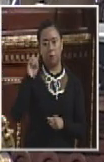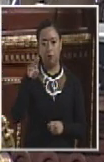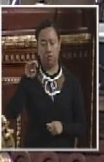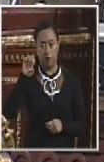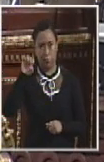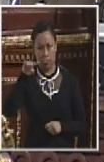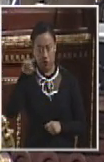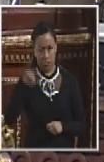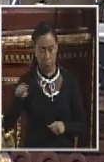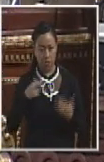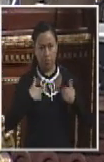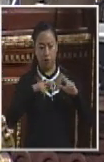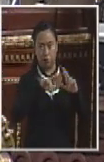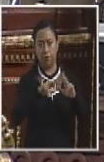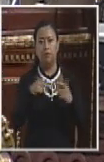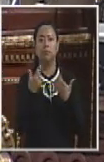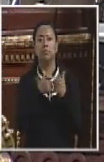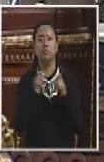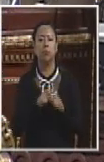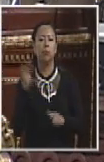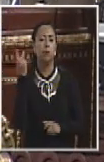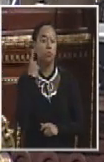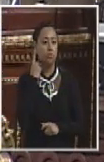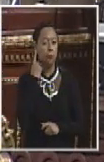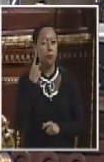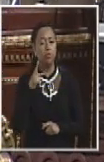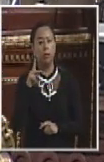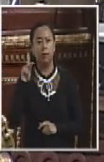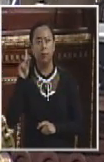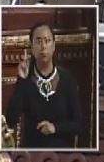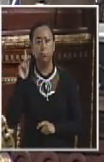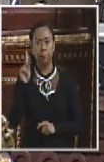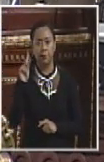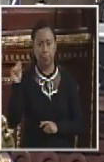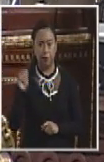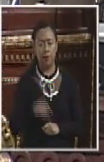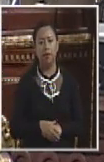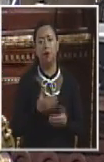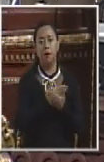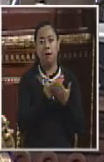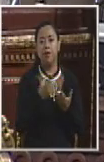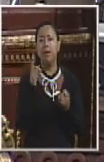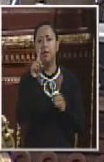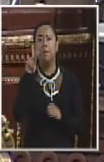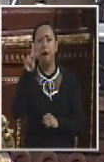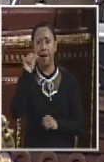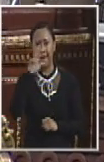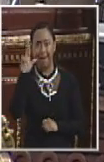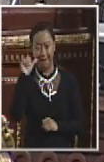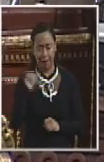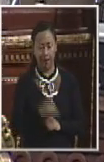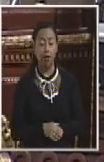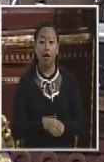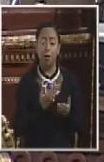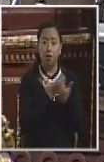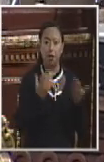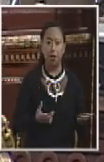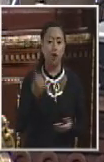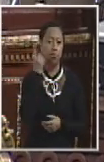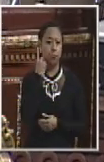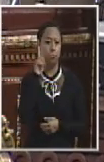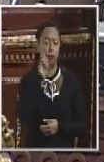Parlamentario del Partido del Trabajo, y la diputada Evelyn Parra Álvarez. Se concede el uso de la tribuna a la diputada Leticia Esther Varela Martínez, hasta por